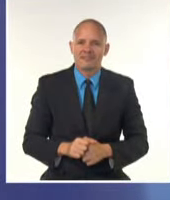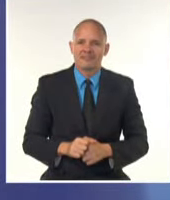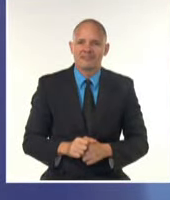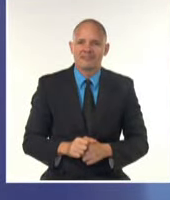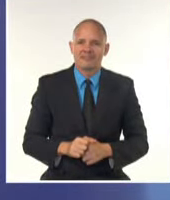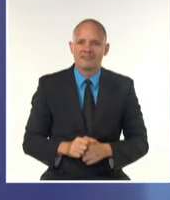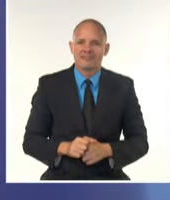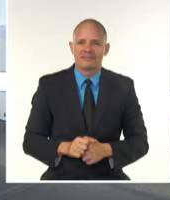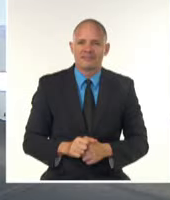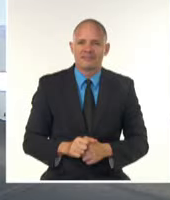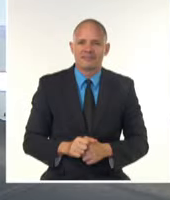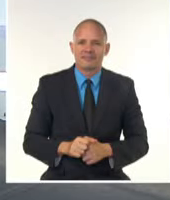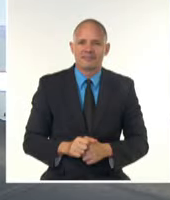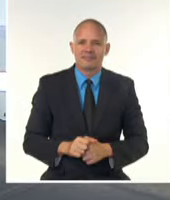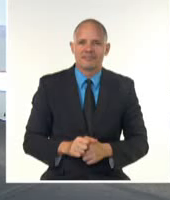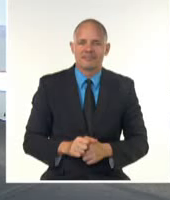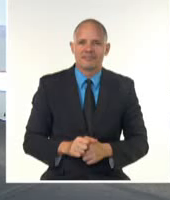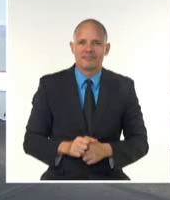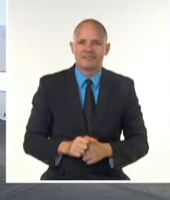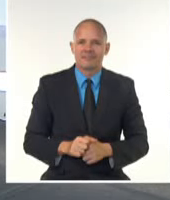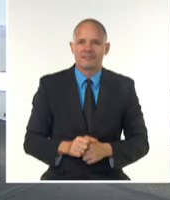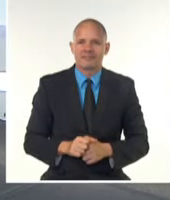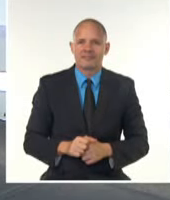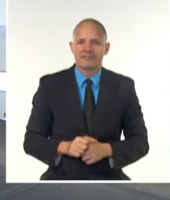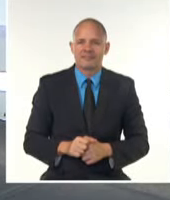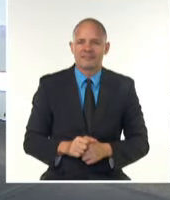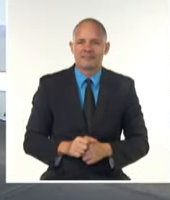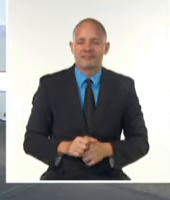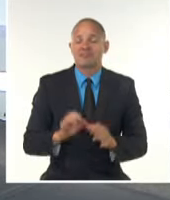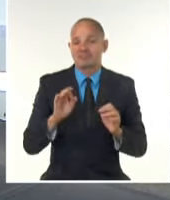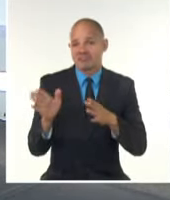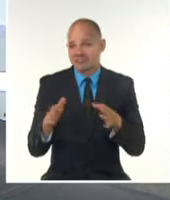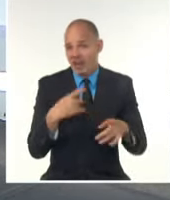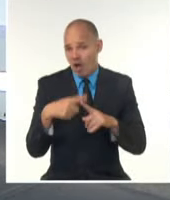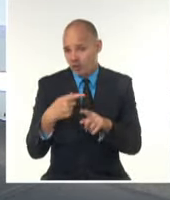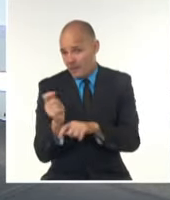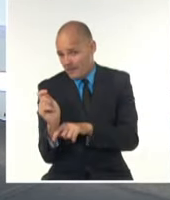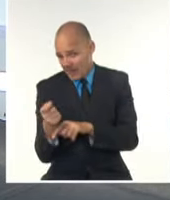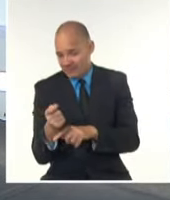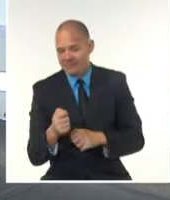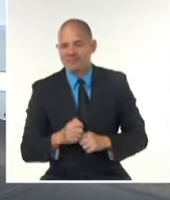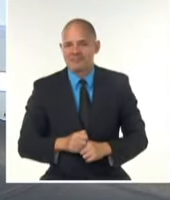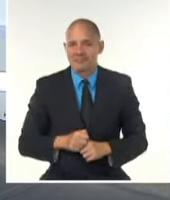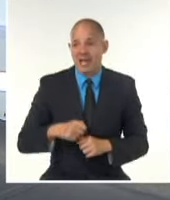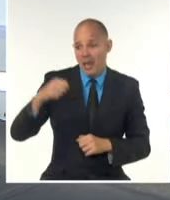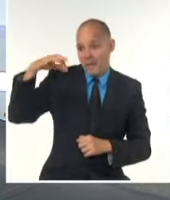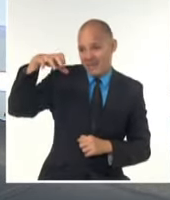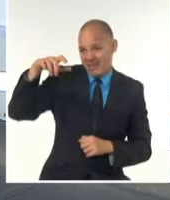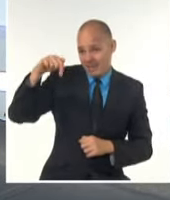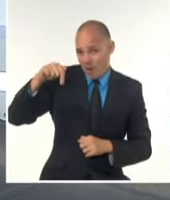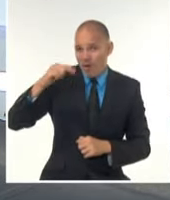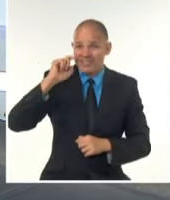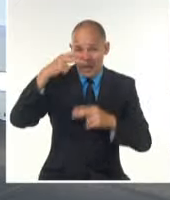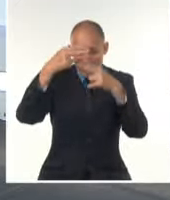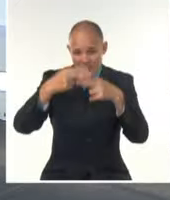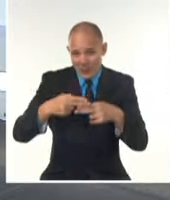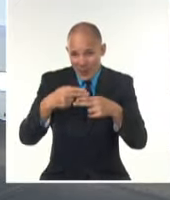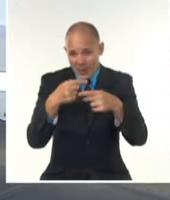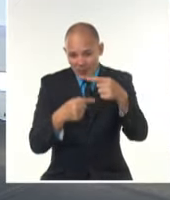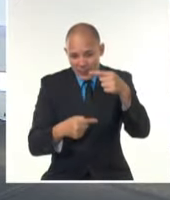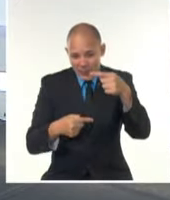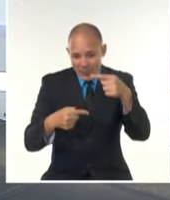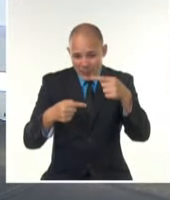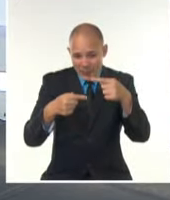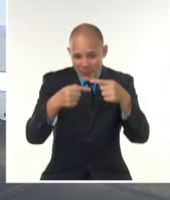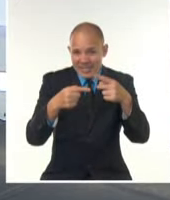Cubano de Noticias. Y de nuestro pasatiempo nacional es noticia que Pinar del Río escaló ya el segundo puesto de la tabla de posiciones tras